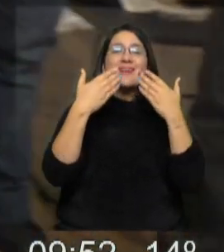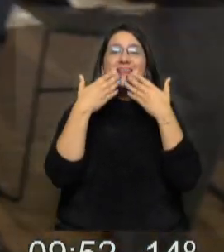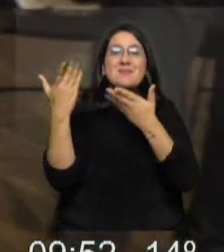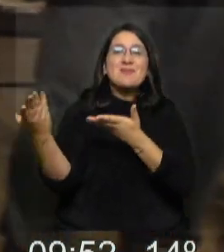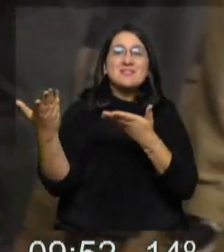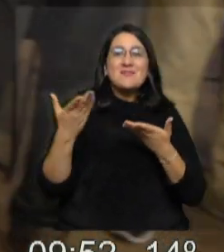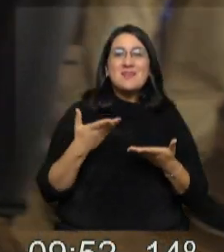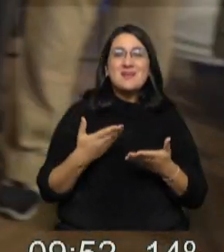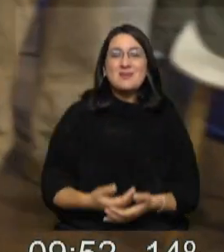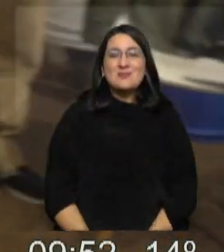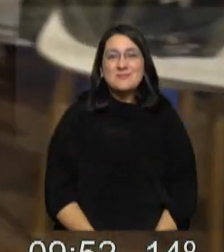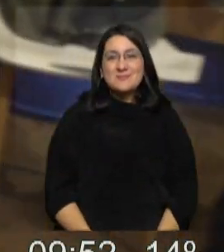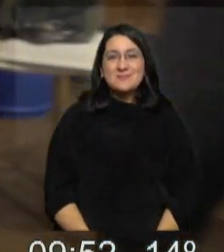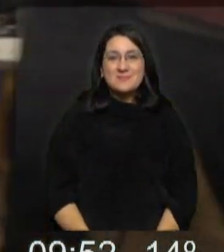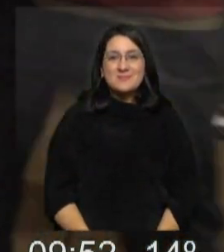recibirnos.